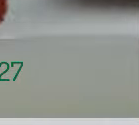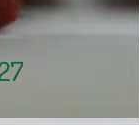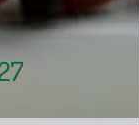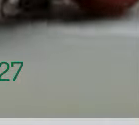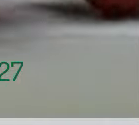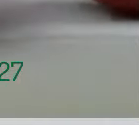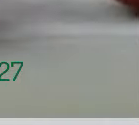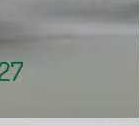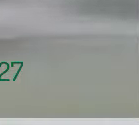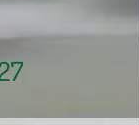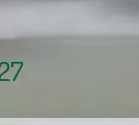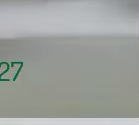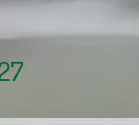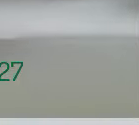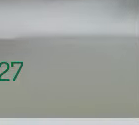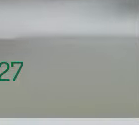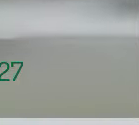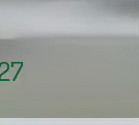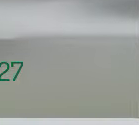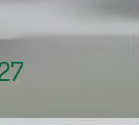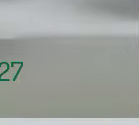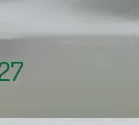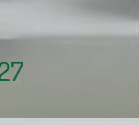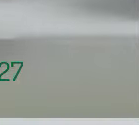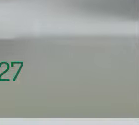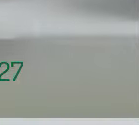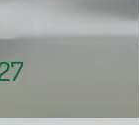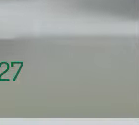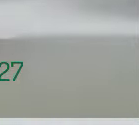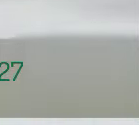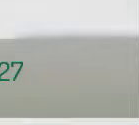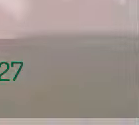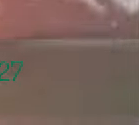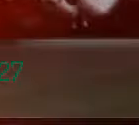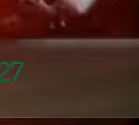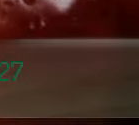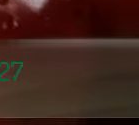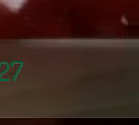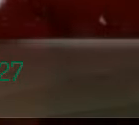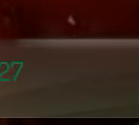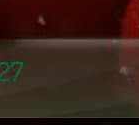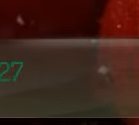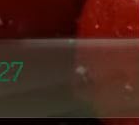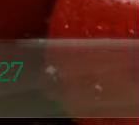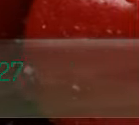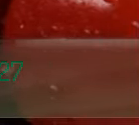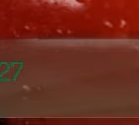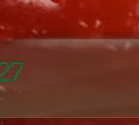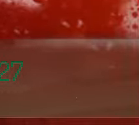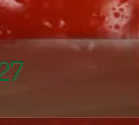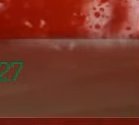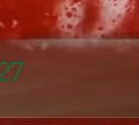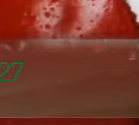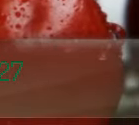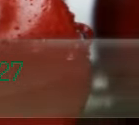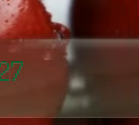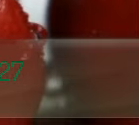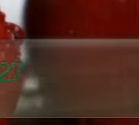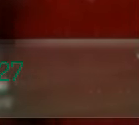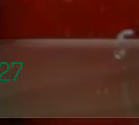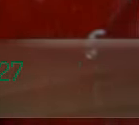recomienda como estrategia antiedad? Bueno, los frutos rojos, ¿por qué? Porque son bajos en calorías y ricos en elementos antioxidantes